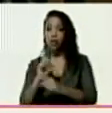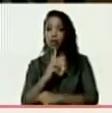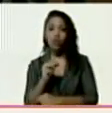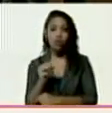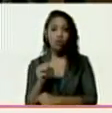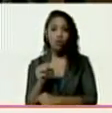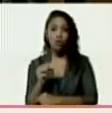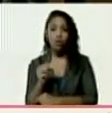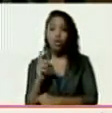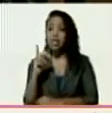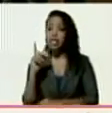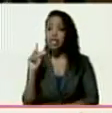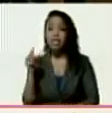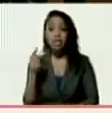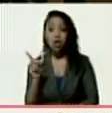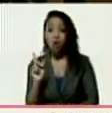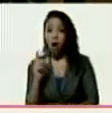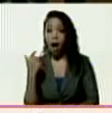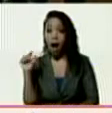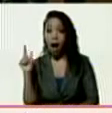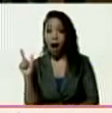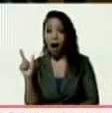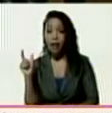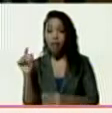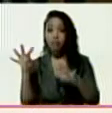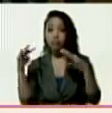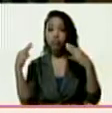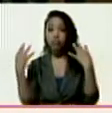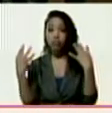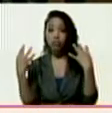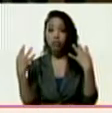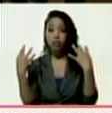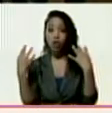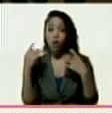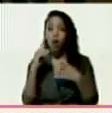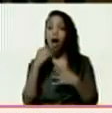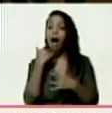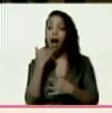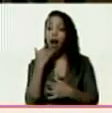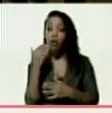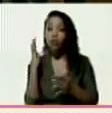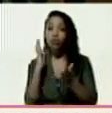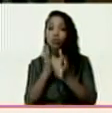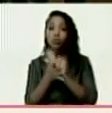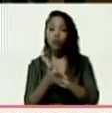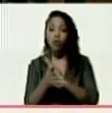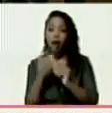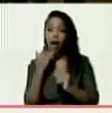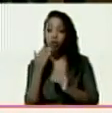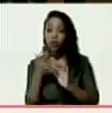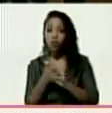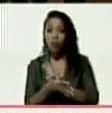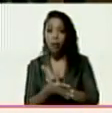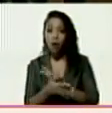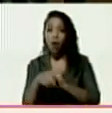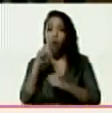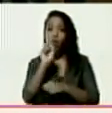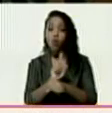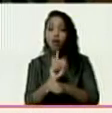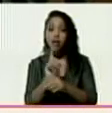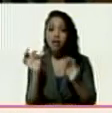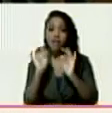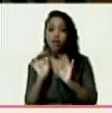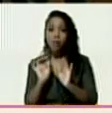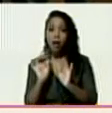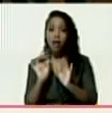no existe el quórum reglamentario por un hecho sobrevenido, es la única forma